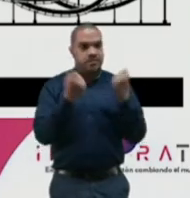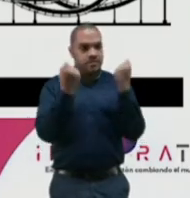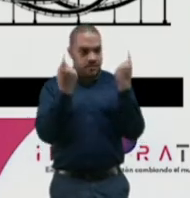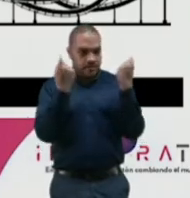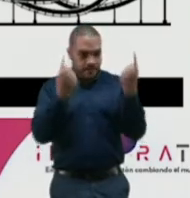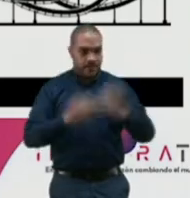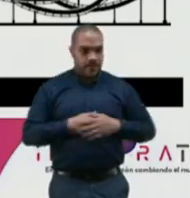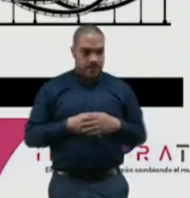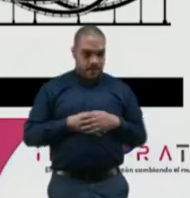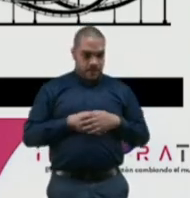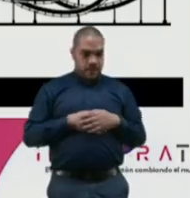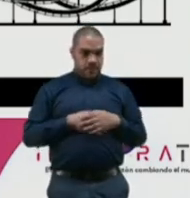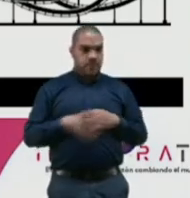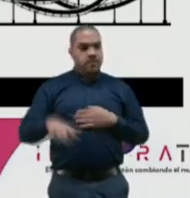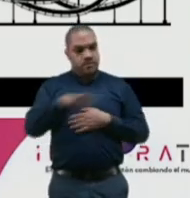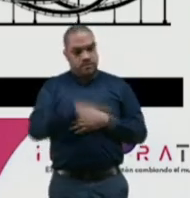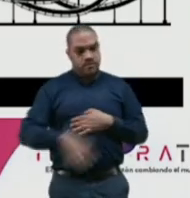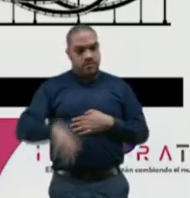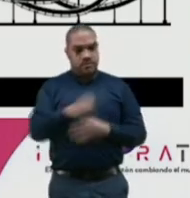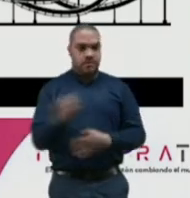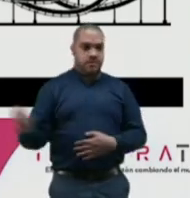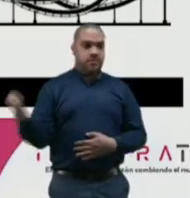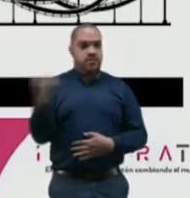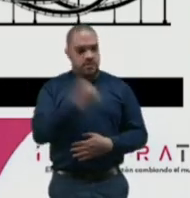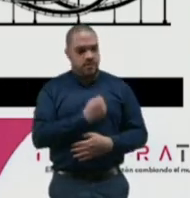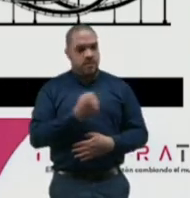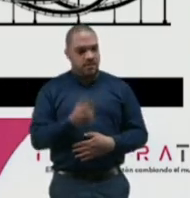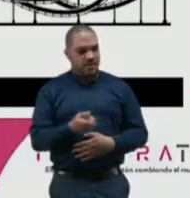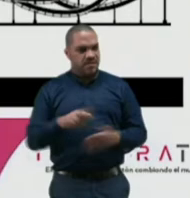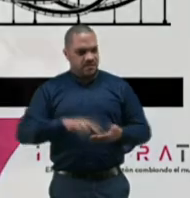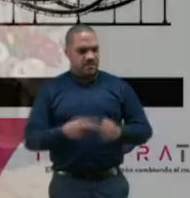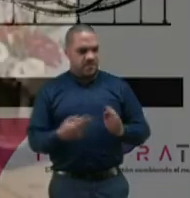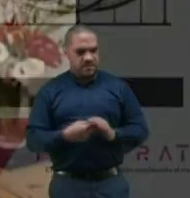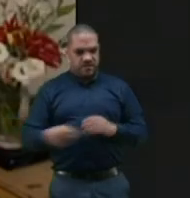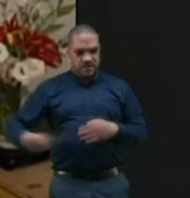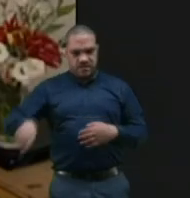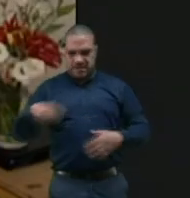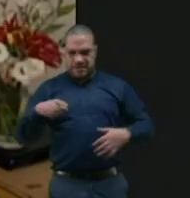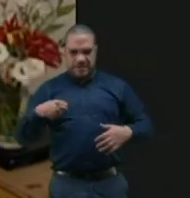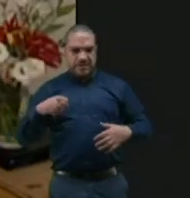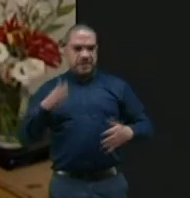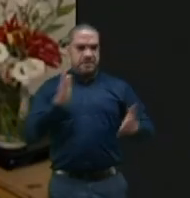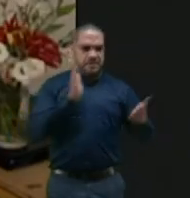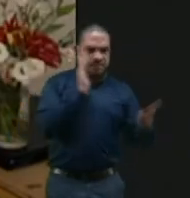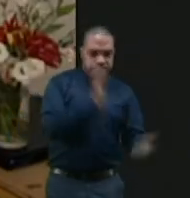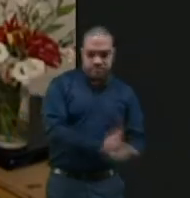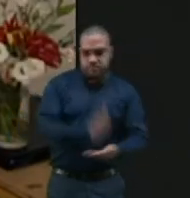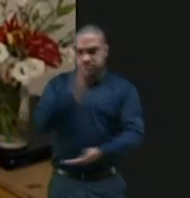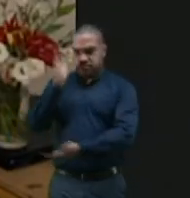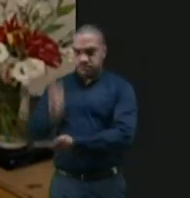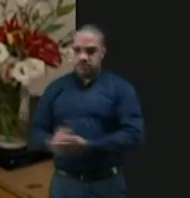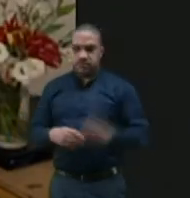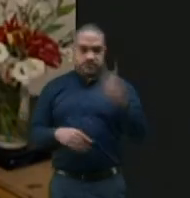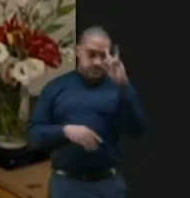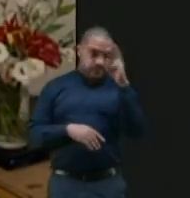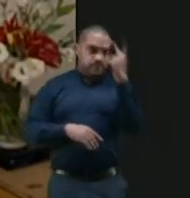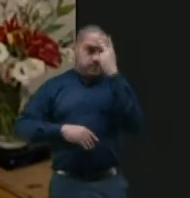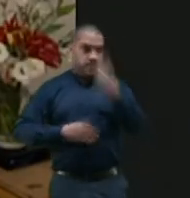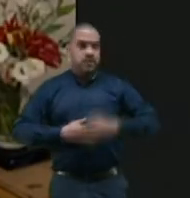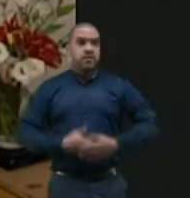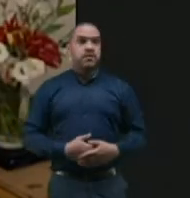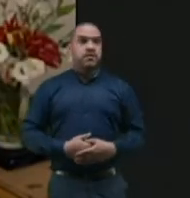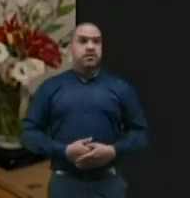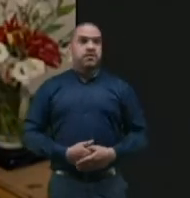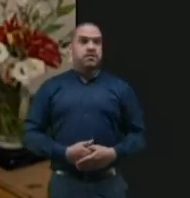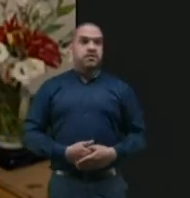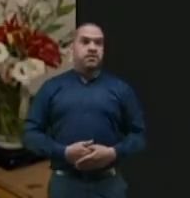del cambio es más alta que el miedo de fallar. Y ahí empezamos ese viaje. Y entendemos